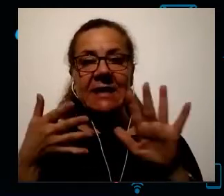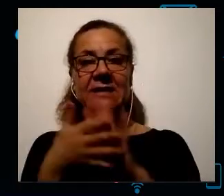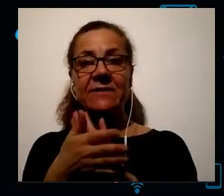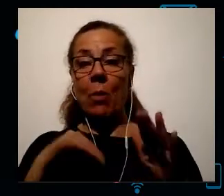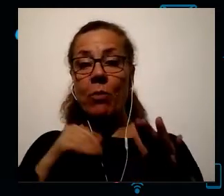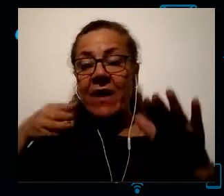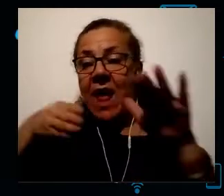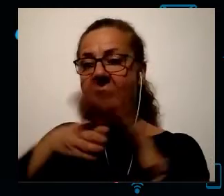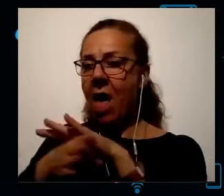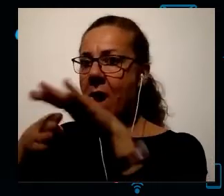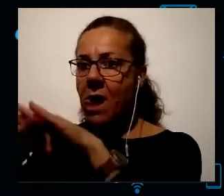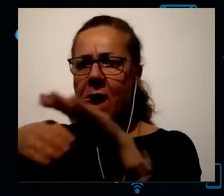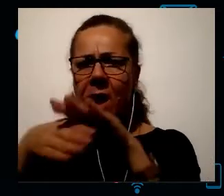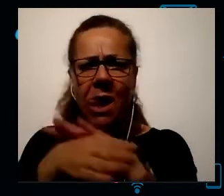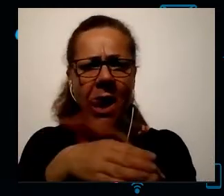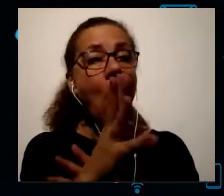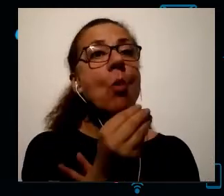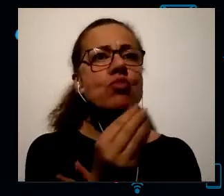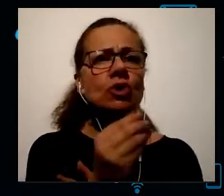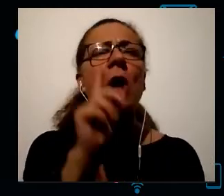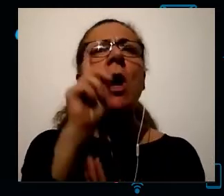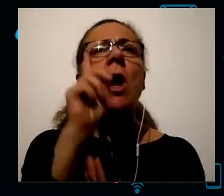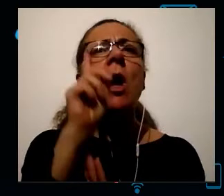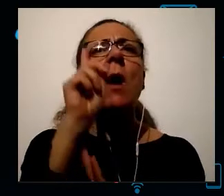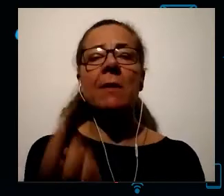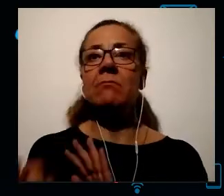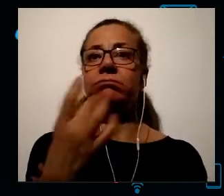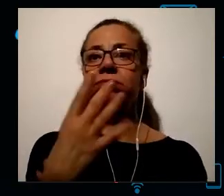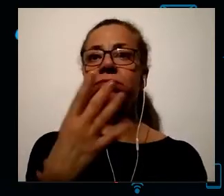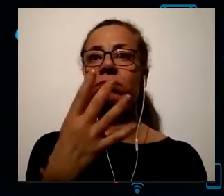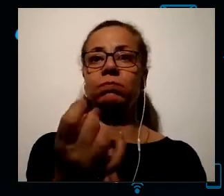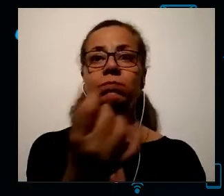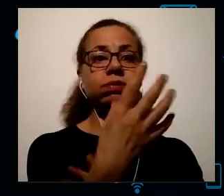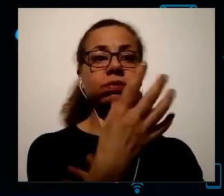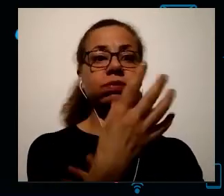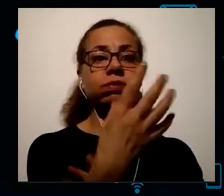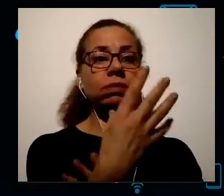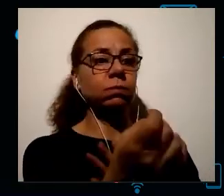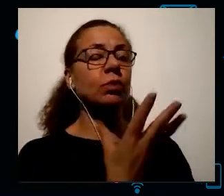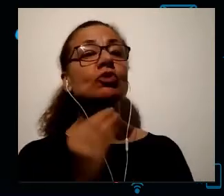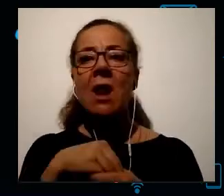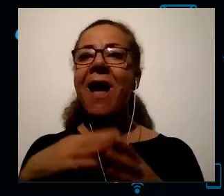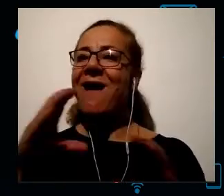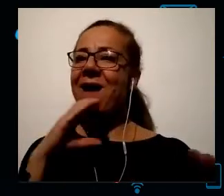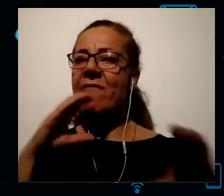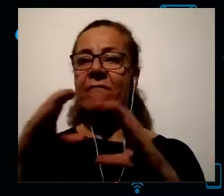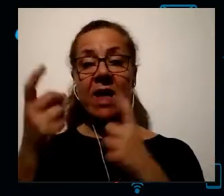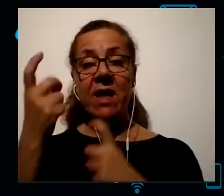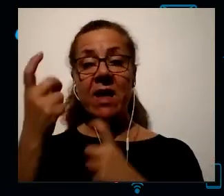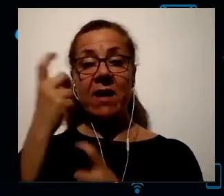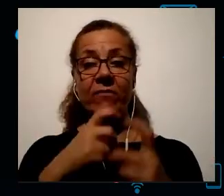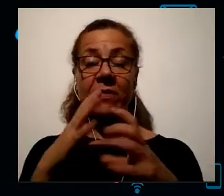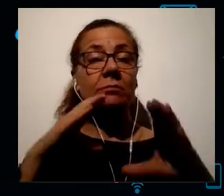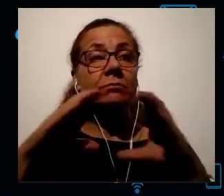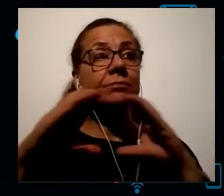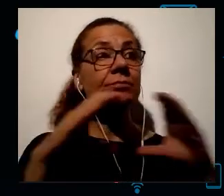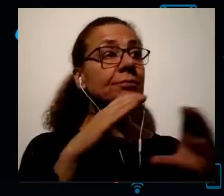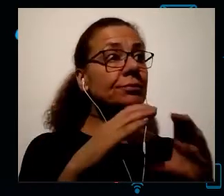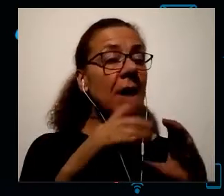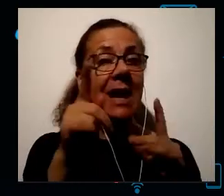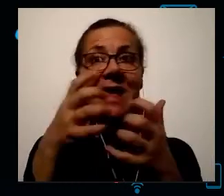a muchos contenidos pero también poder recibir muchos contenidos y que la información fluya entre las máquinas a veces sin que seamos conscientes de